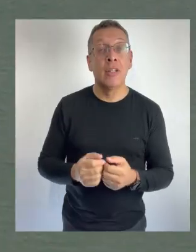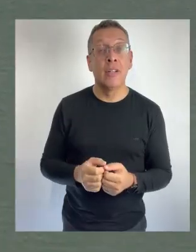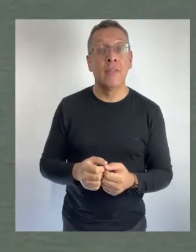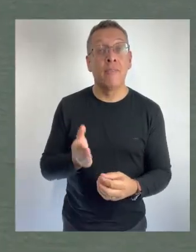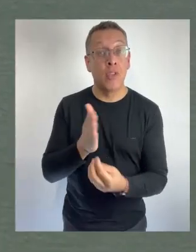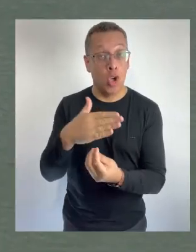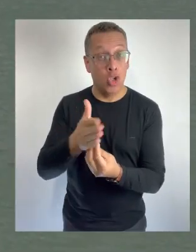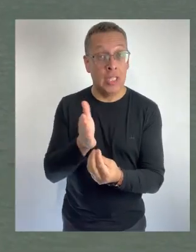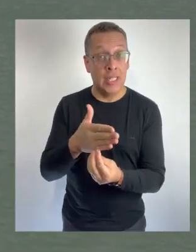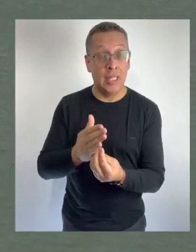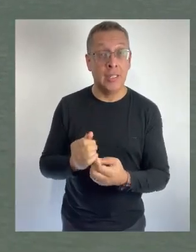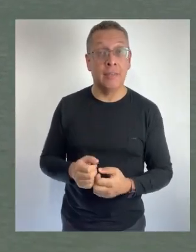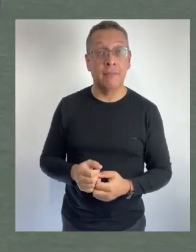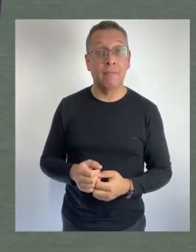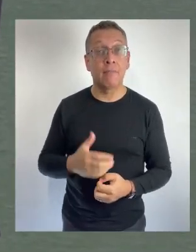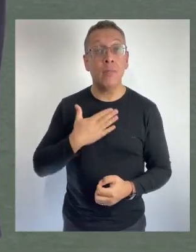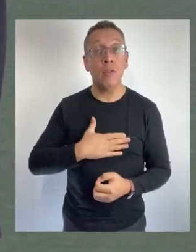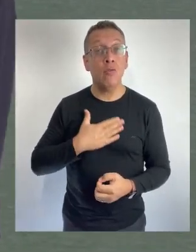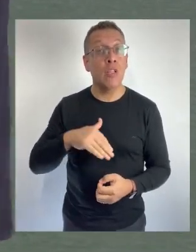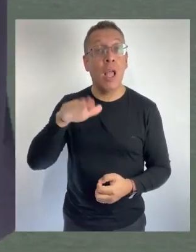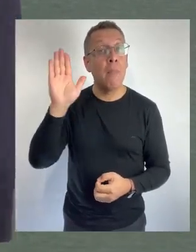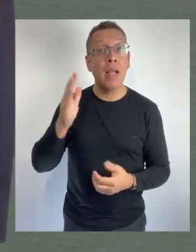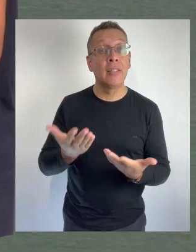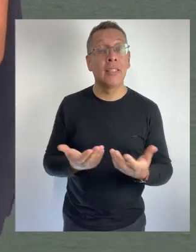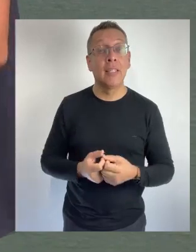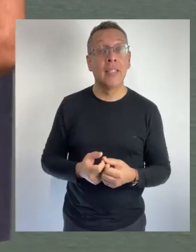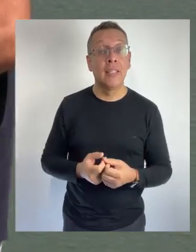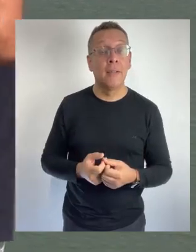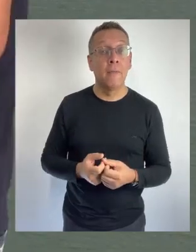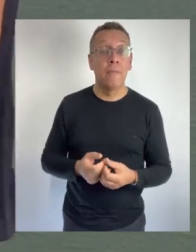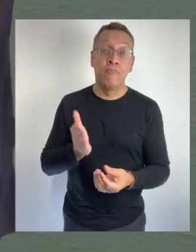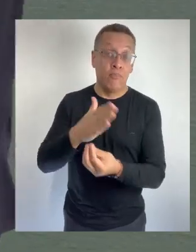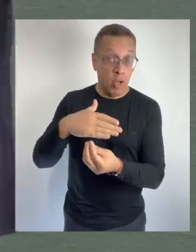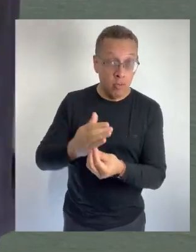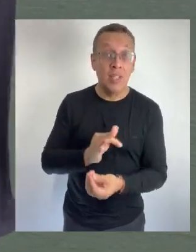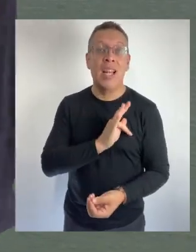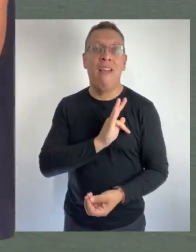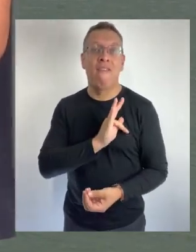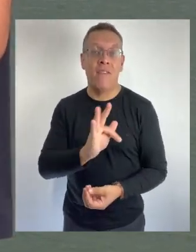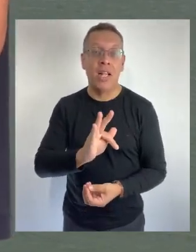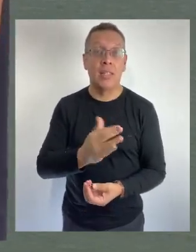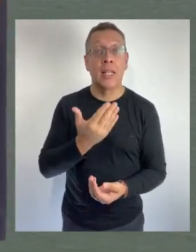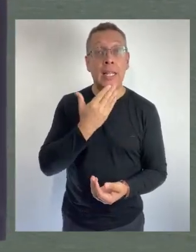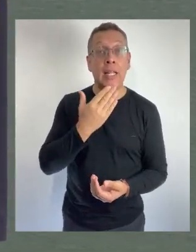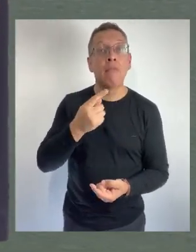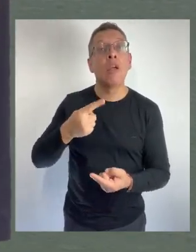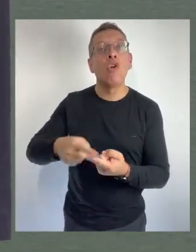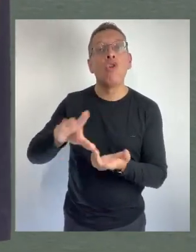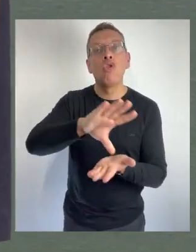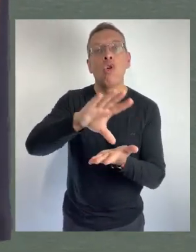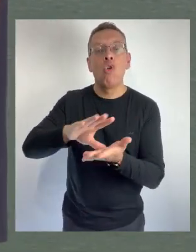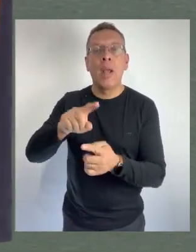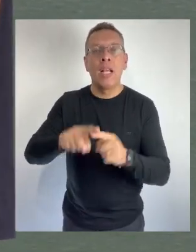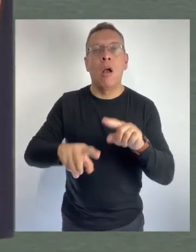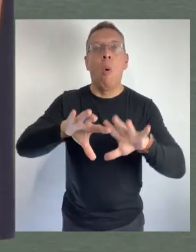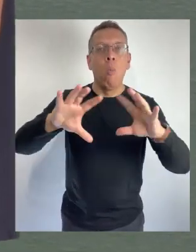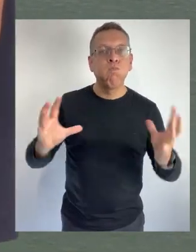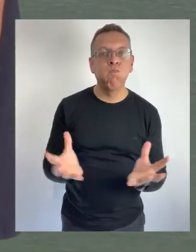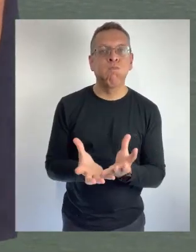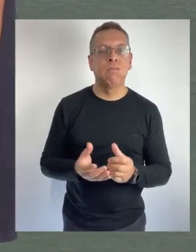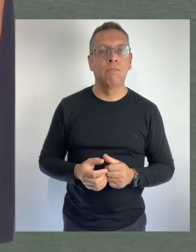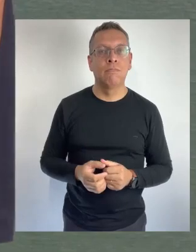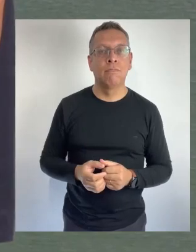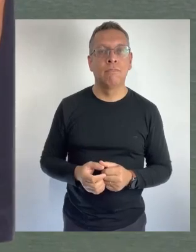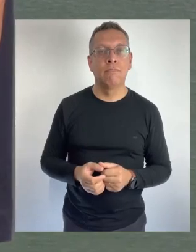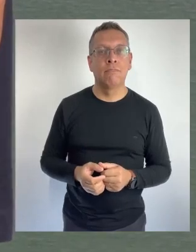cocina? Obvio la cocina francesa, pero también viajé alrededor del mundo. ¿Ya? Aprendí también